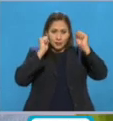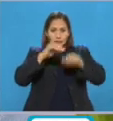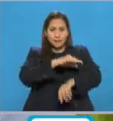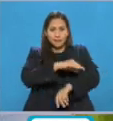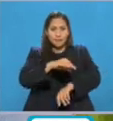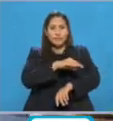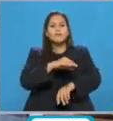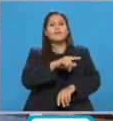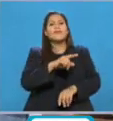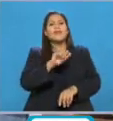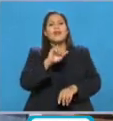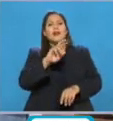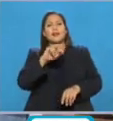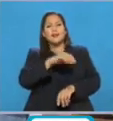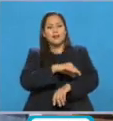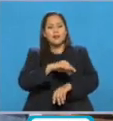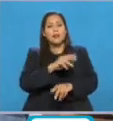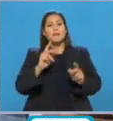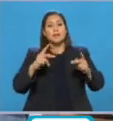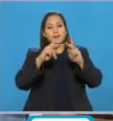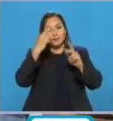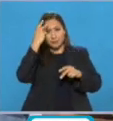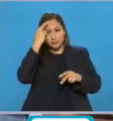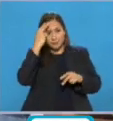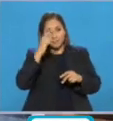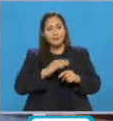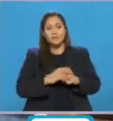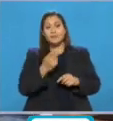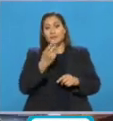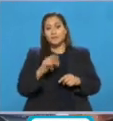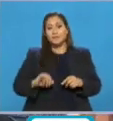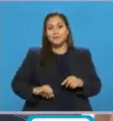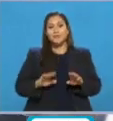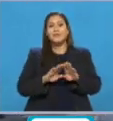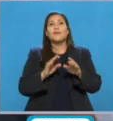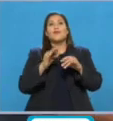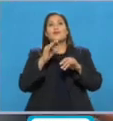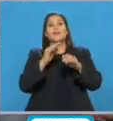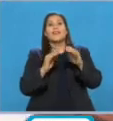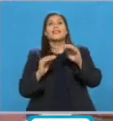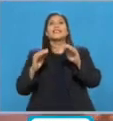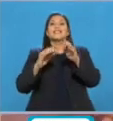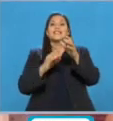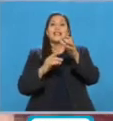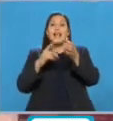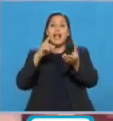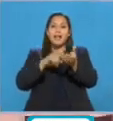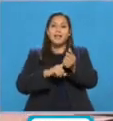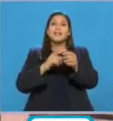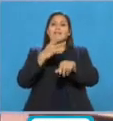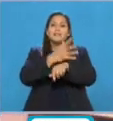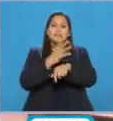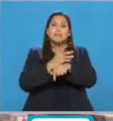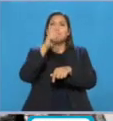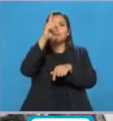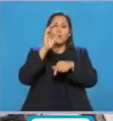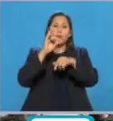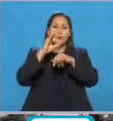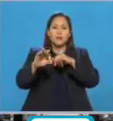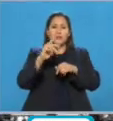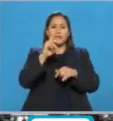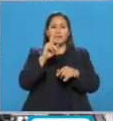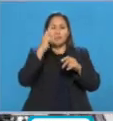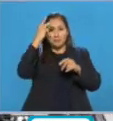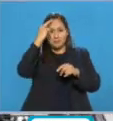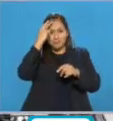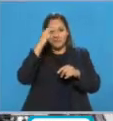Palacio de Bellas Artes, que eso Ok. es interesante porque a veces es como el ático de Bellas Artes, pero está dentro del palacio, Dentro ¿no? del Es el palacio. tercer piso Súper.